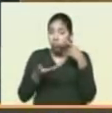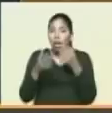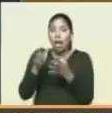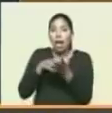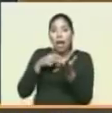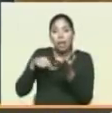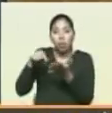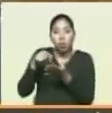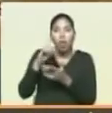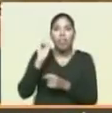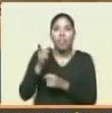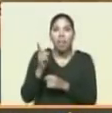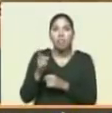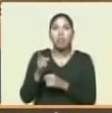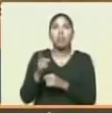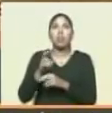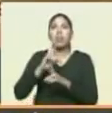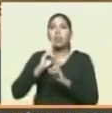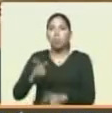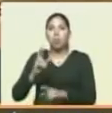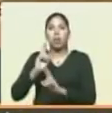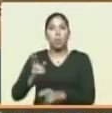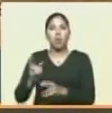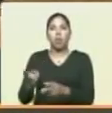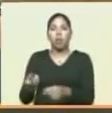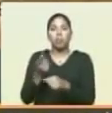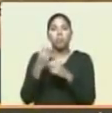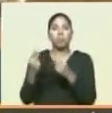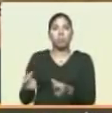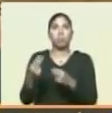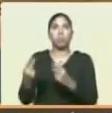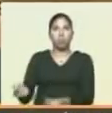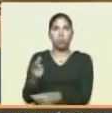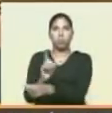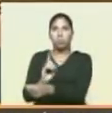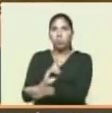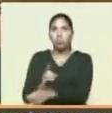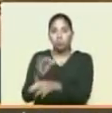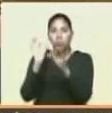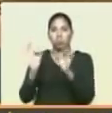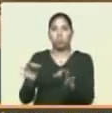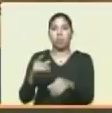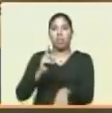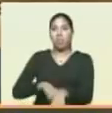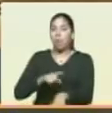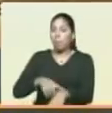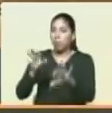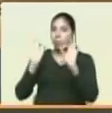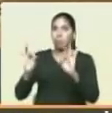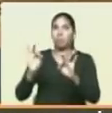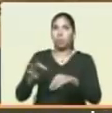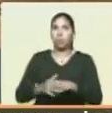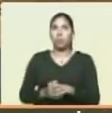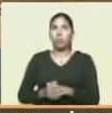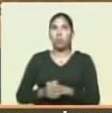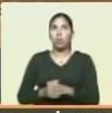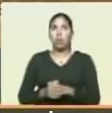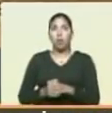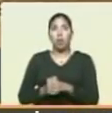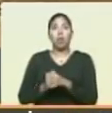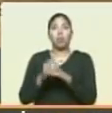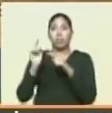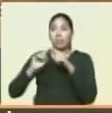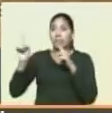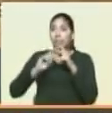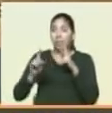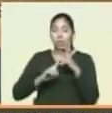requiere respuestas inmediatas en el momento oportuno, que las condiciones actuales institucionales no